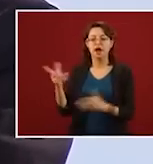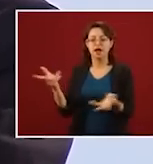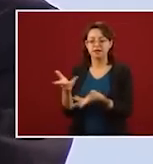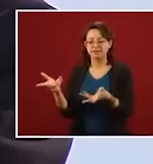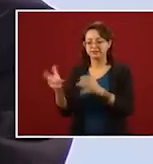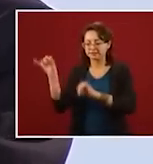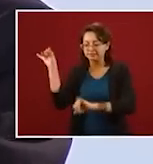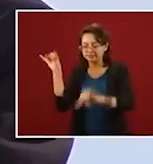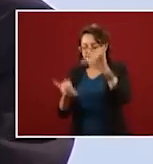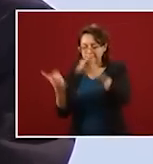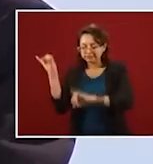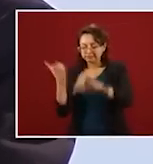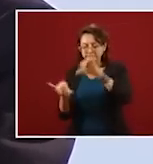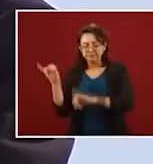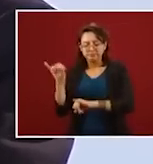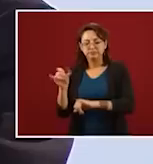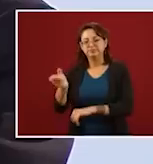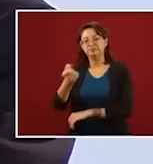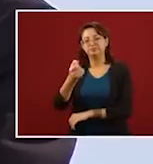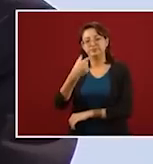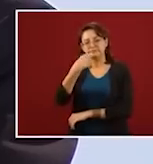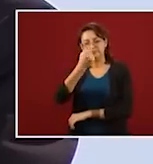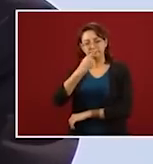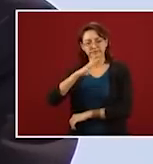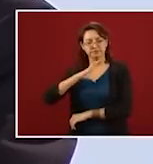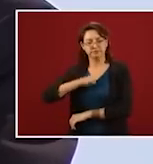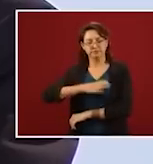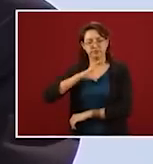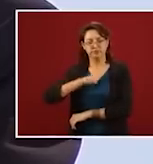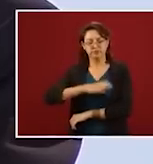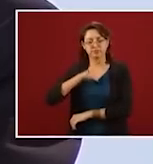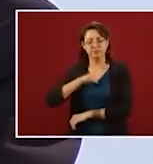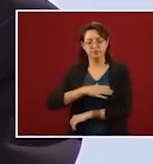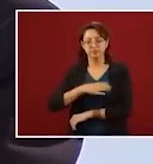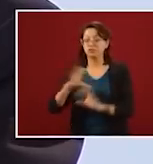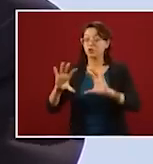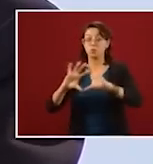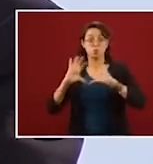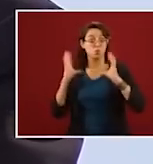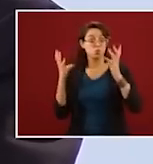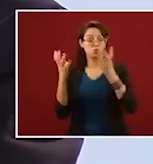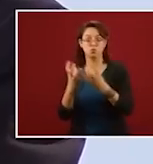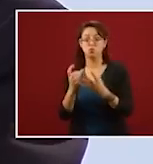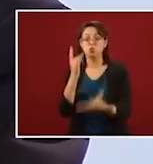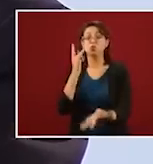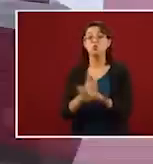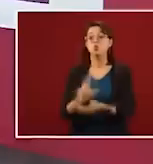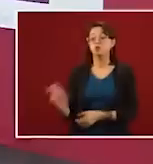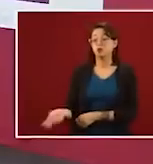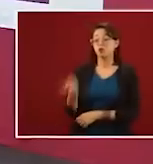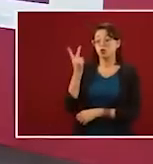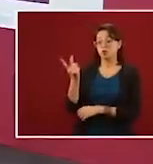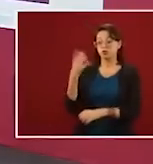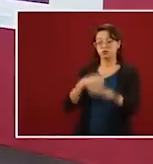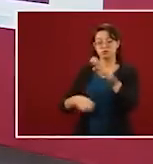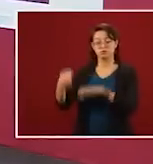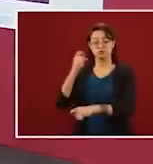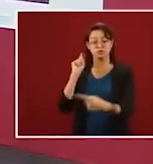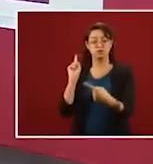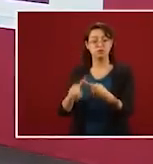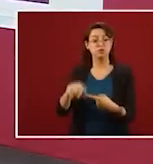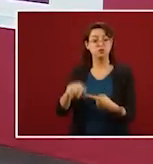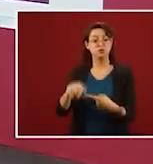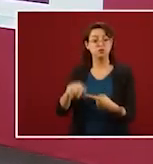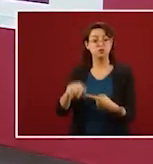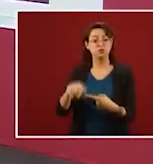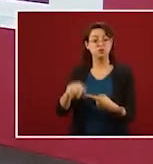de varios de los medicamentos contra el cáncer de gran uso en todo el mundo. 2 empresas, una en China y